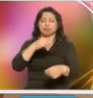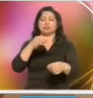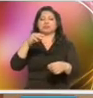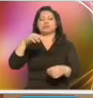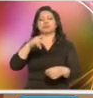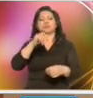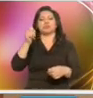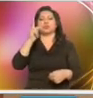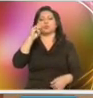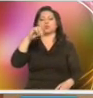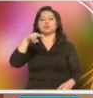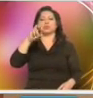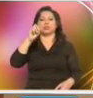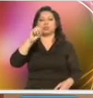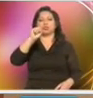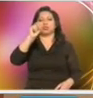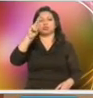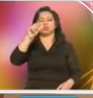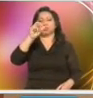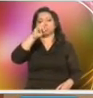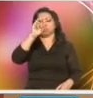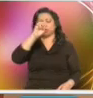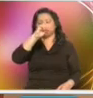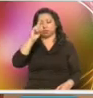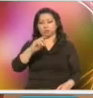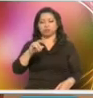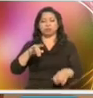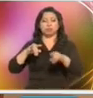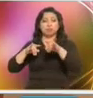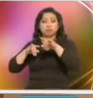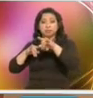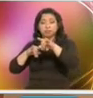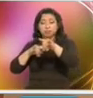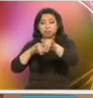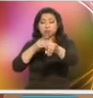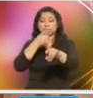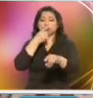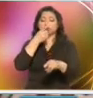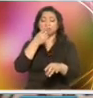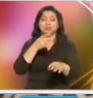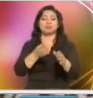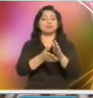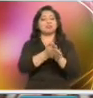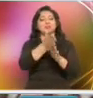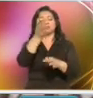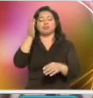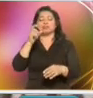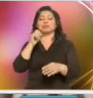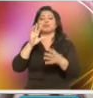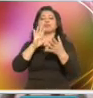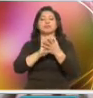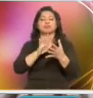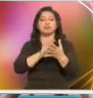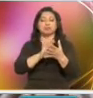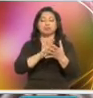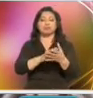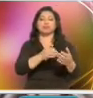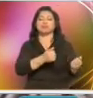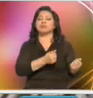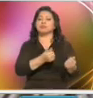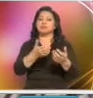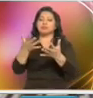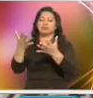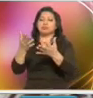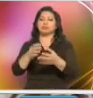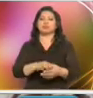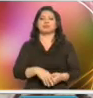y le dice a Madero, señor, lo vamos a tener que trasladar a la penitenciaría de Lecumberri, donde hoy está el Archivo General de la Nación. Claro. Pues obviamente